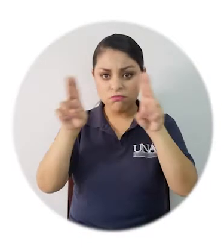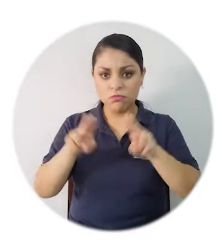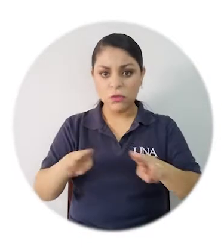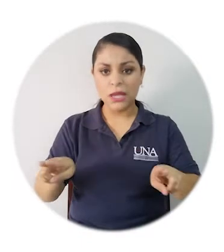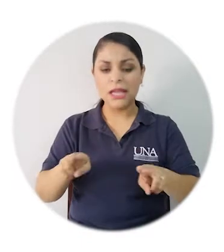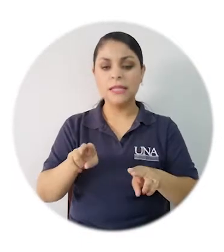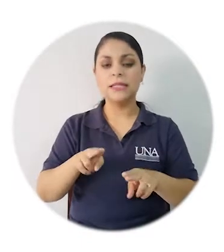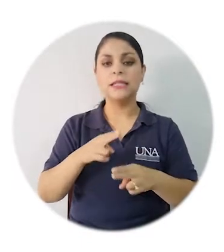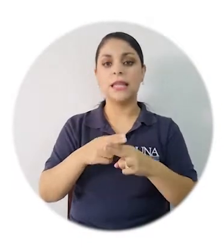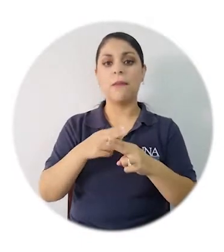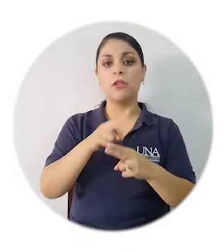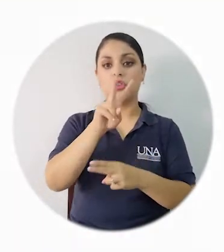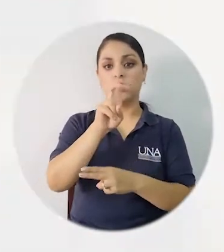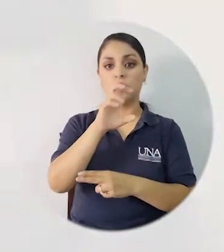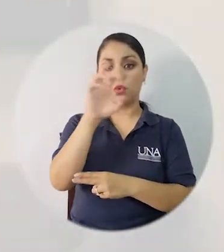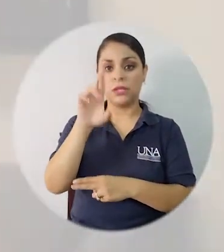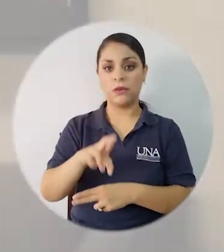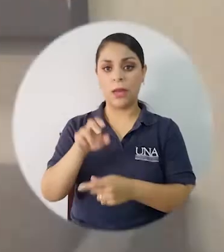descubrir en el sitio